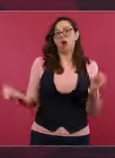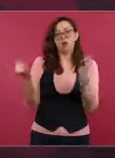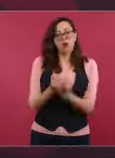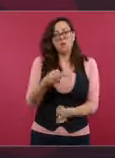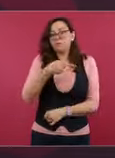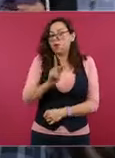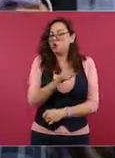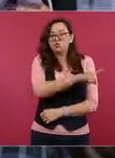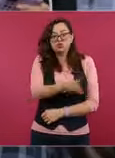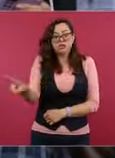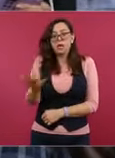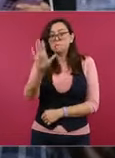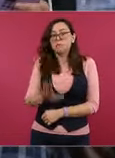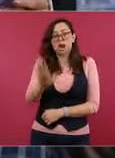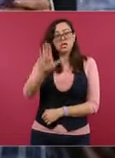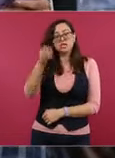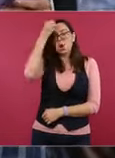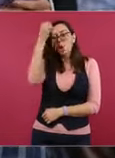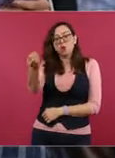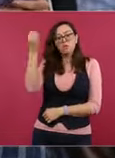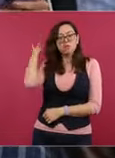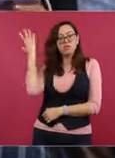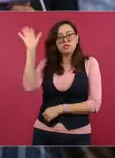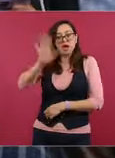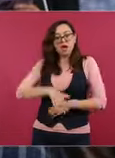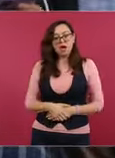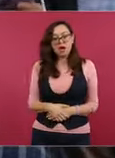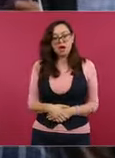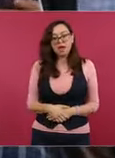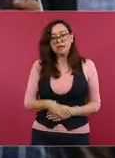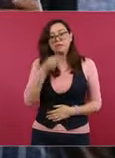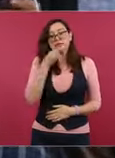pero ustedes me obligan a eso,